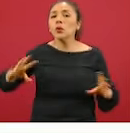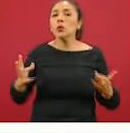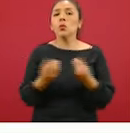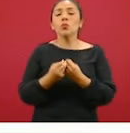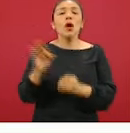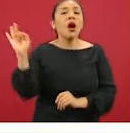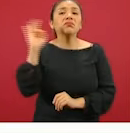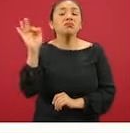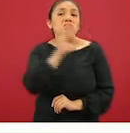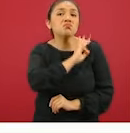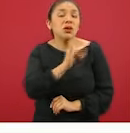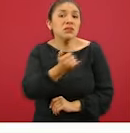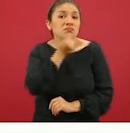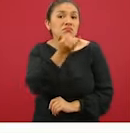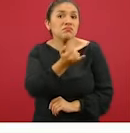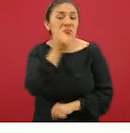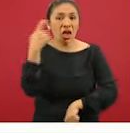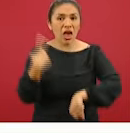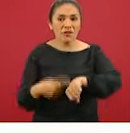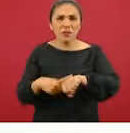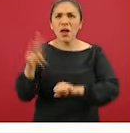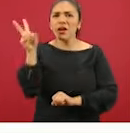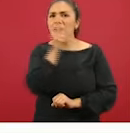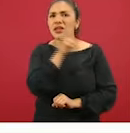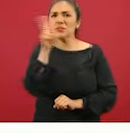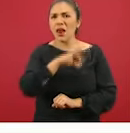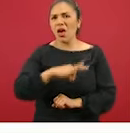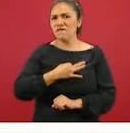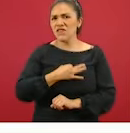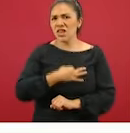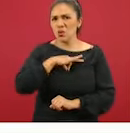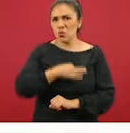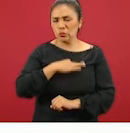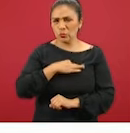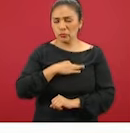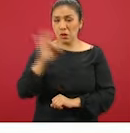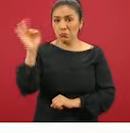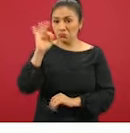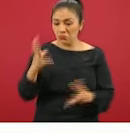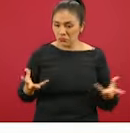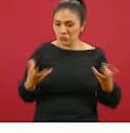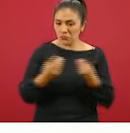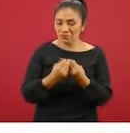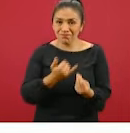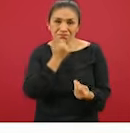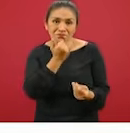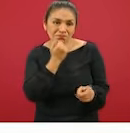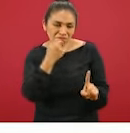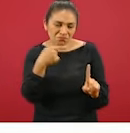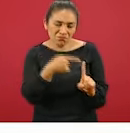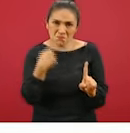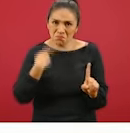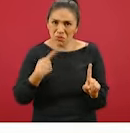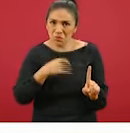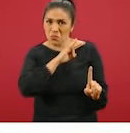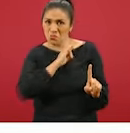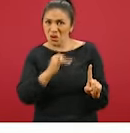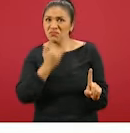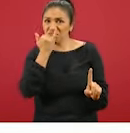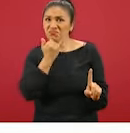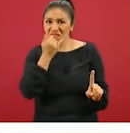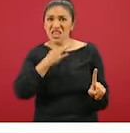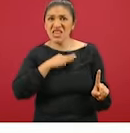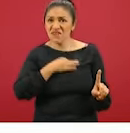enfermedad respiratoria viral, es decir, desde que se integran con la posibilidad o la sospecha de ser una infección